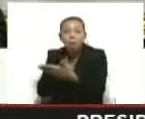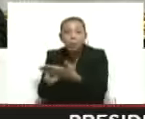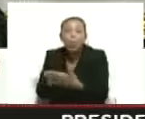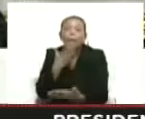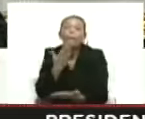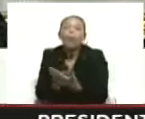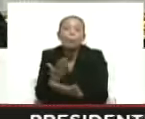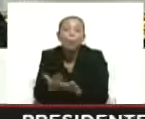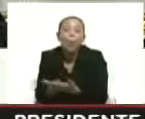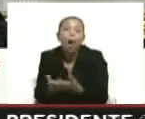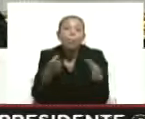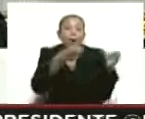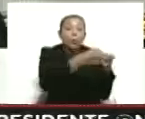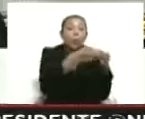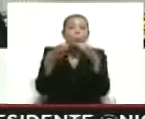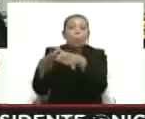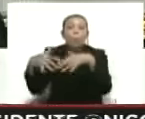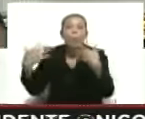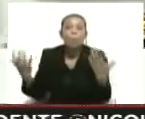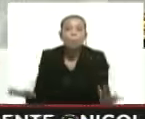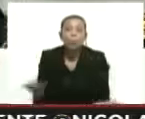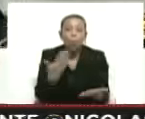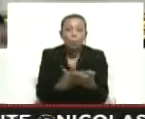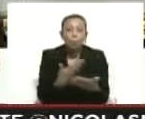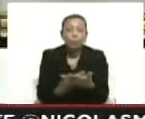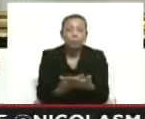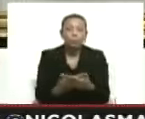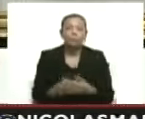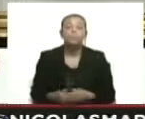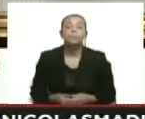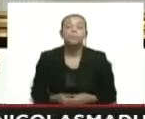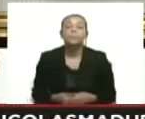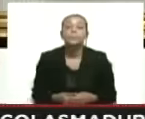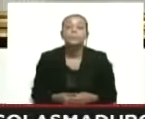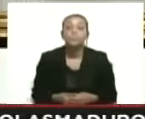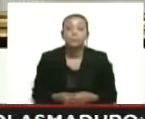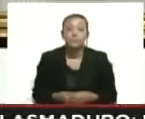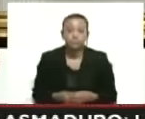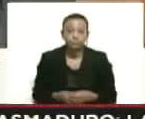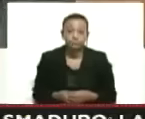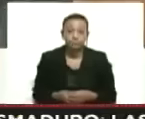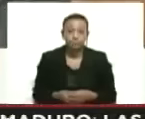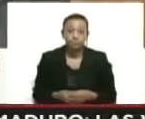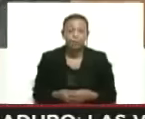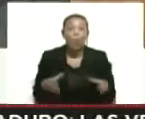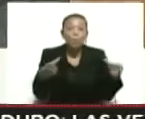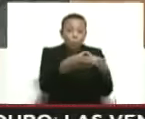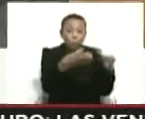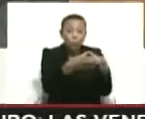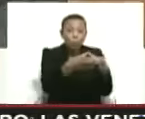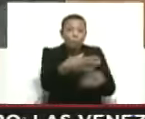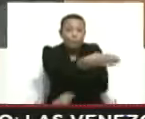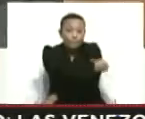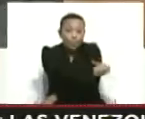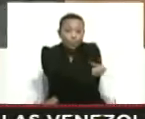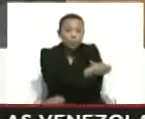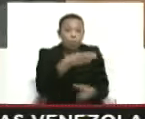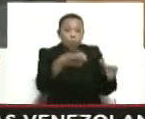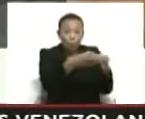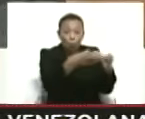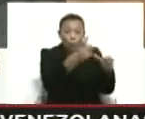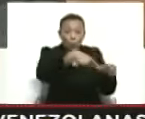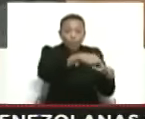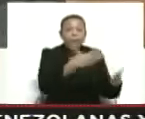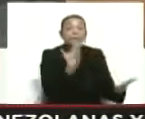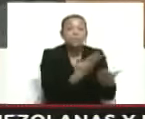las propuestas en mesa en el orden inverso a la que fueron presentadas. Por el bloque de la oposición,